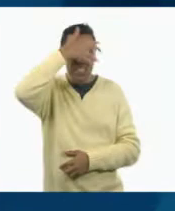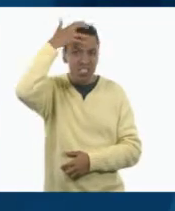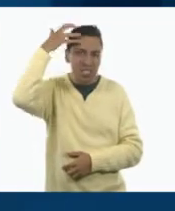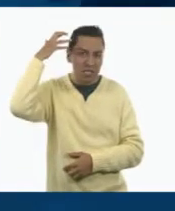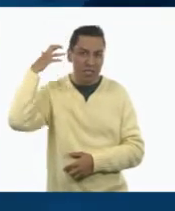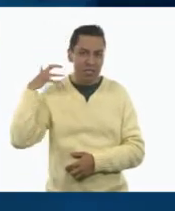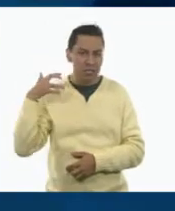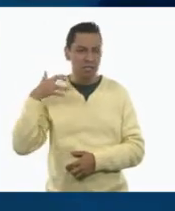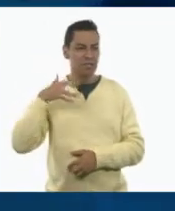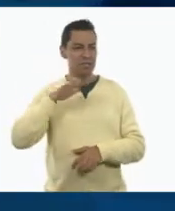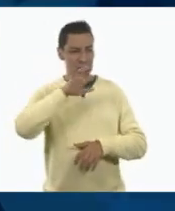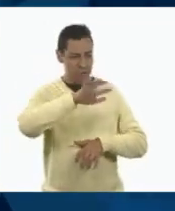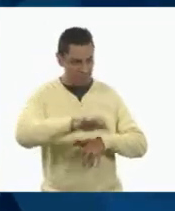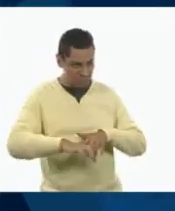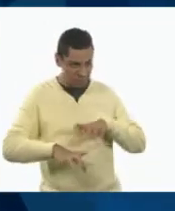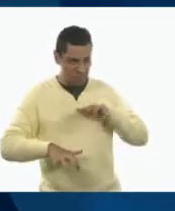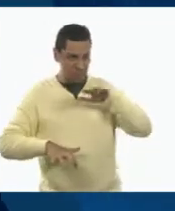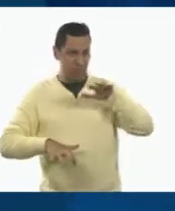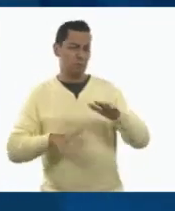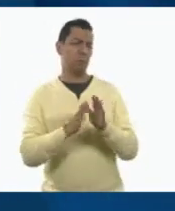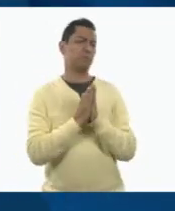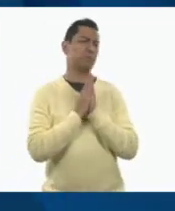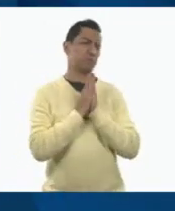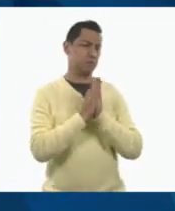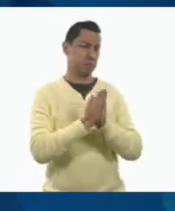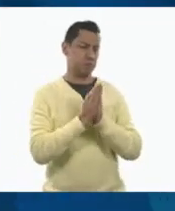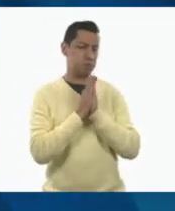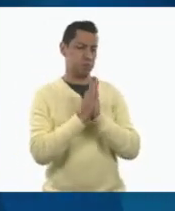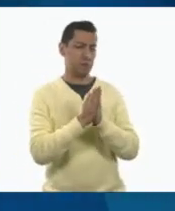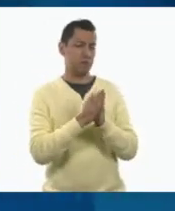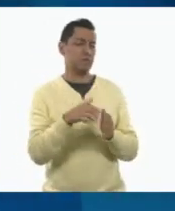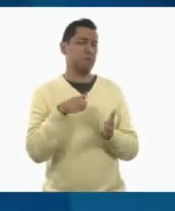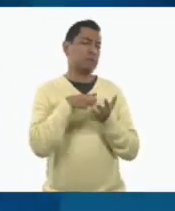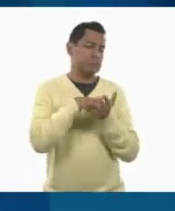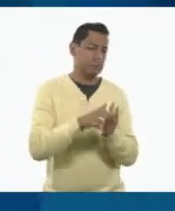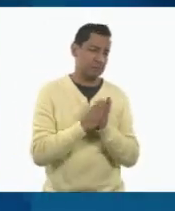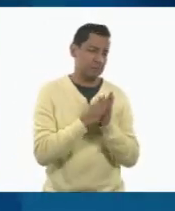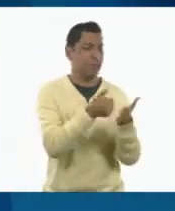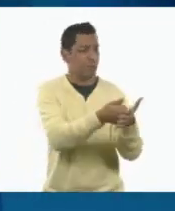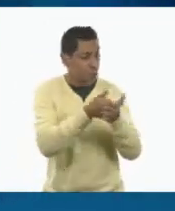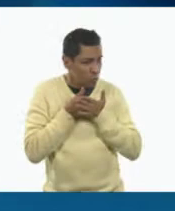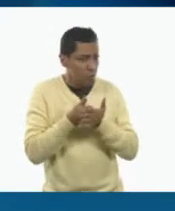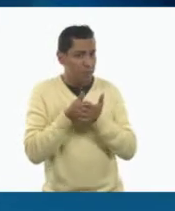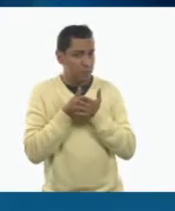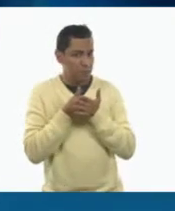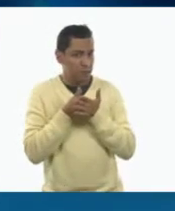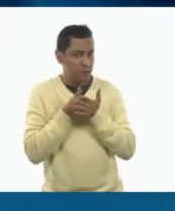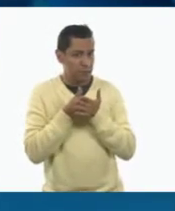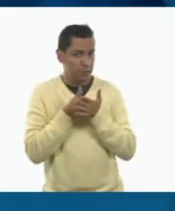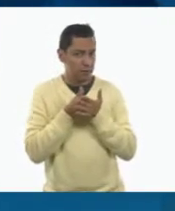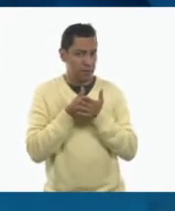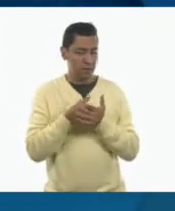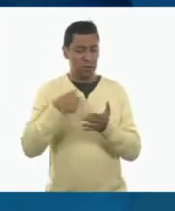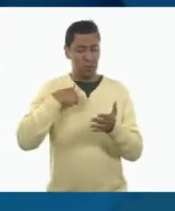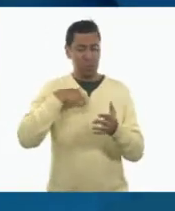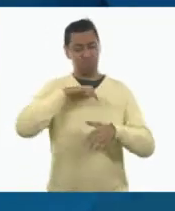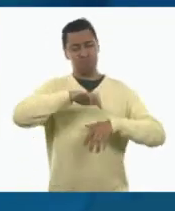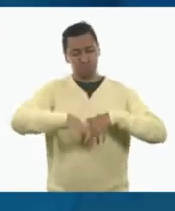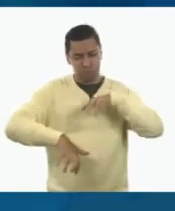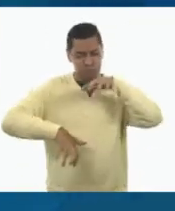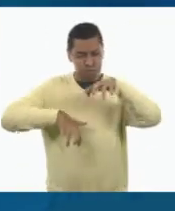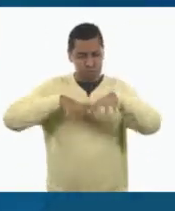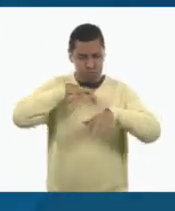gimiendo le suplicó: «Por favor, te ruego que me ayudes, pues tropecé con un